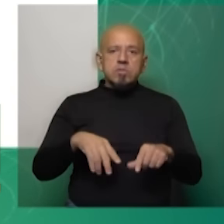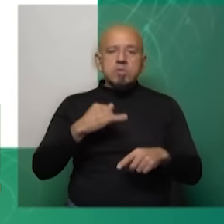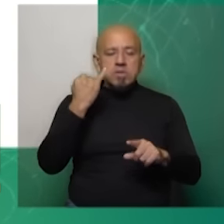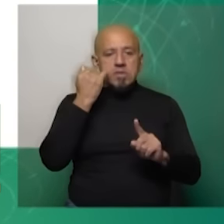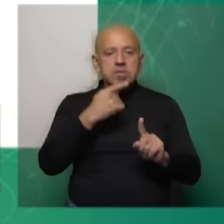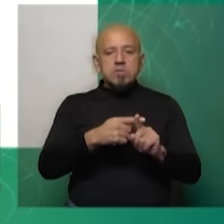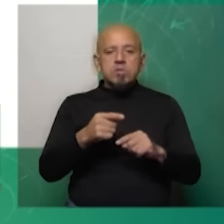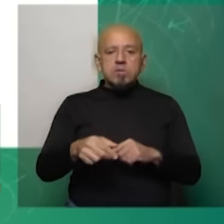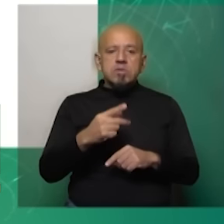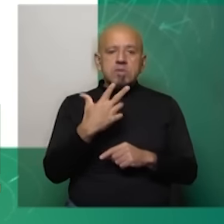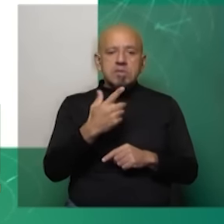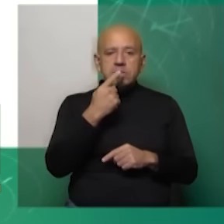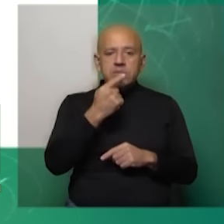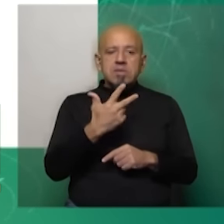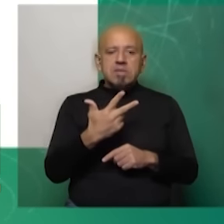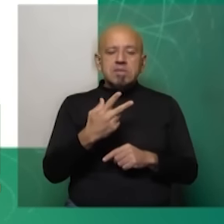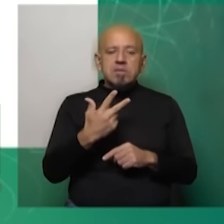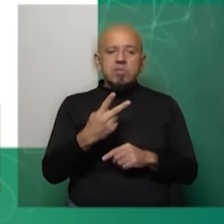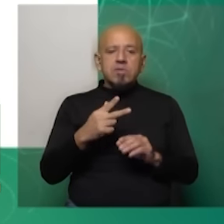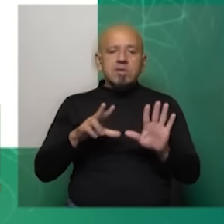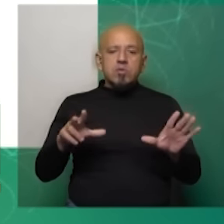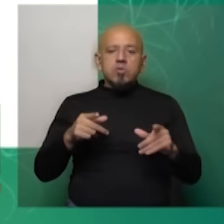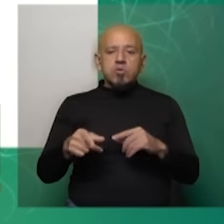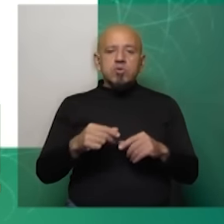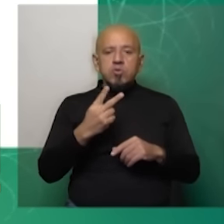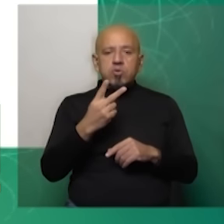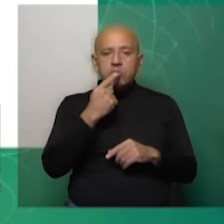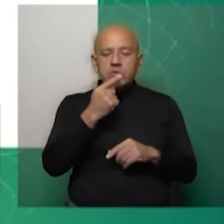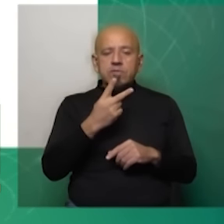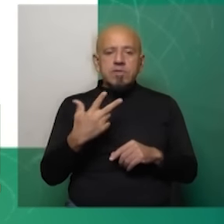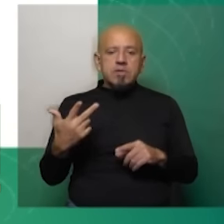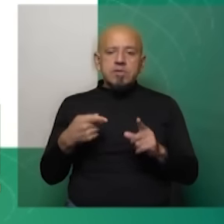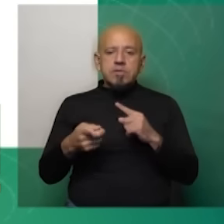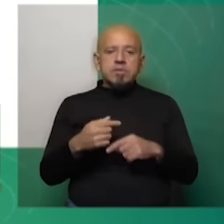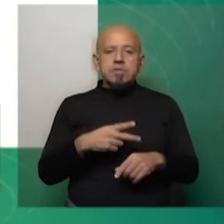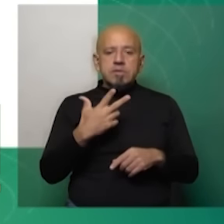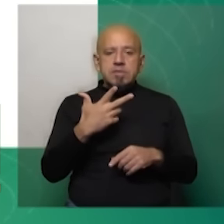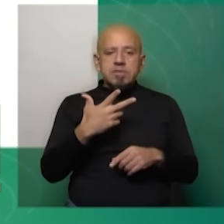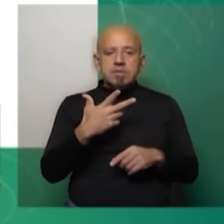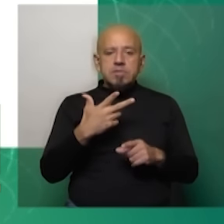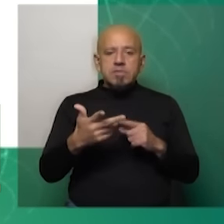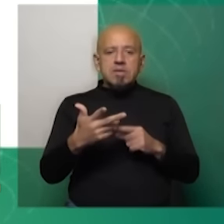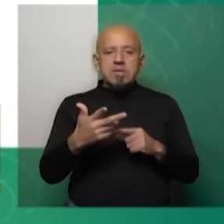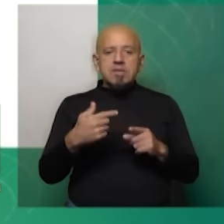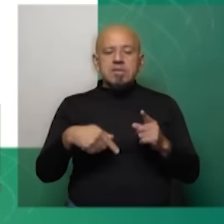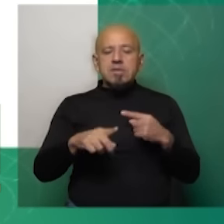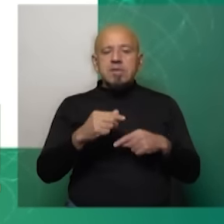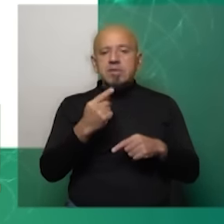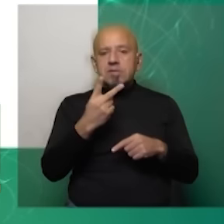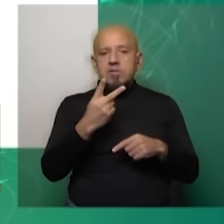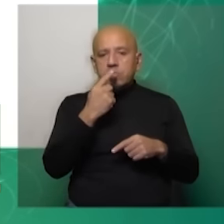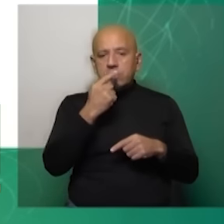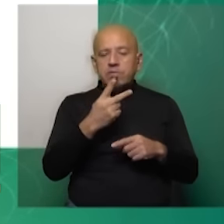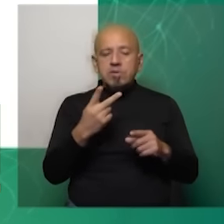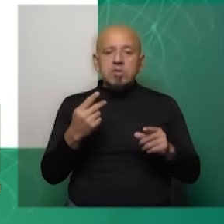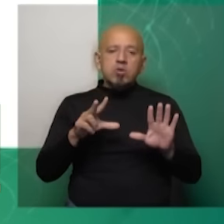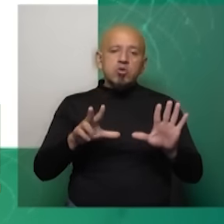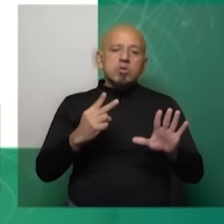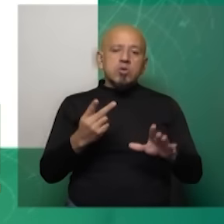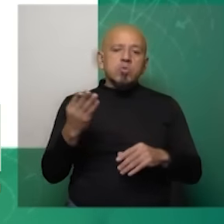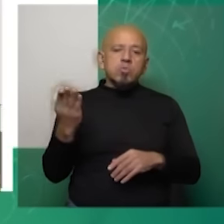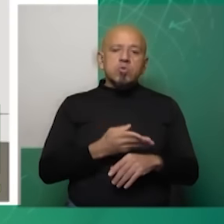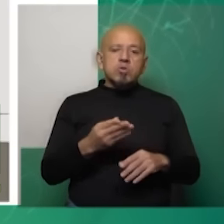de 3.328 en 2023 frente a 3.373 en 2022. El